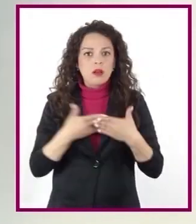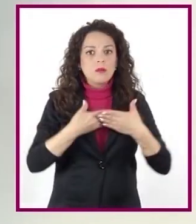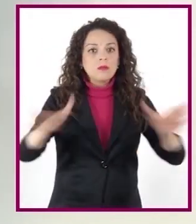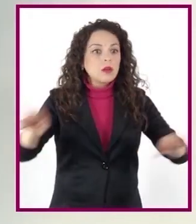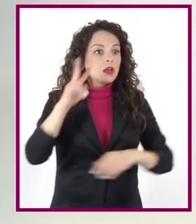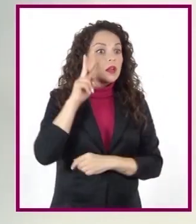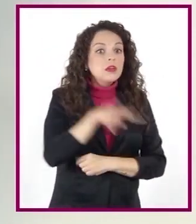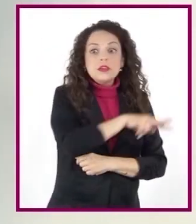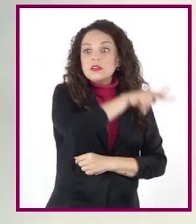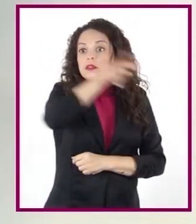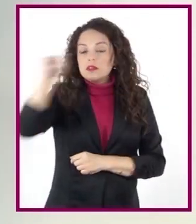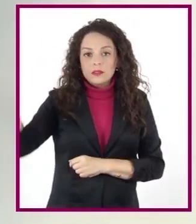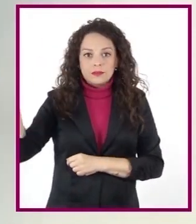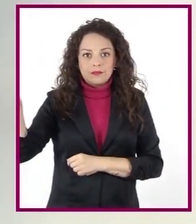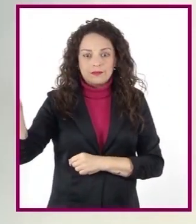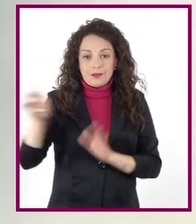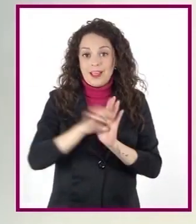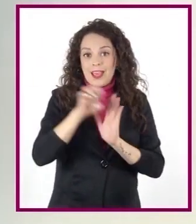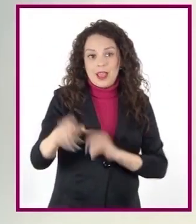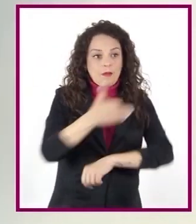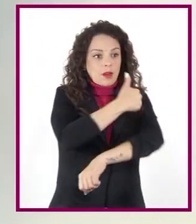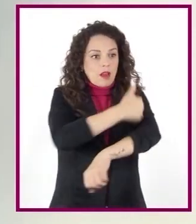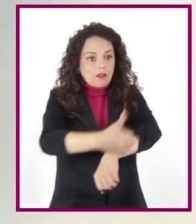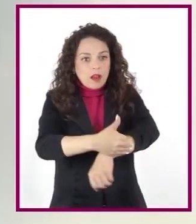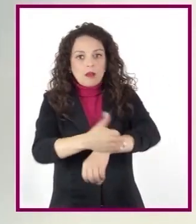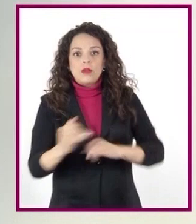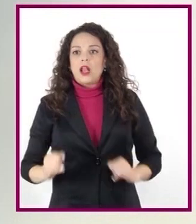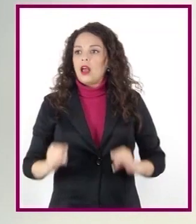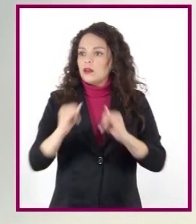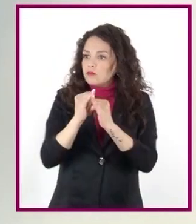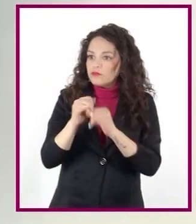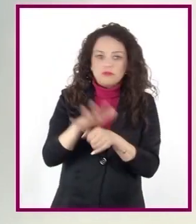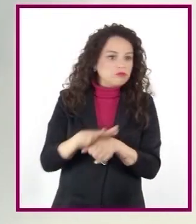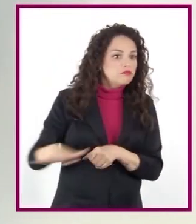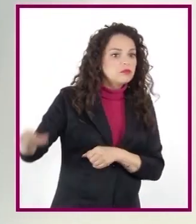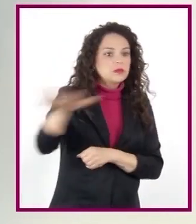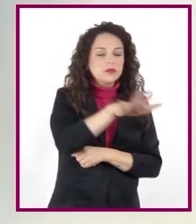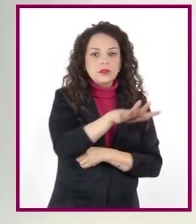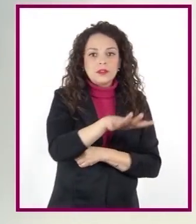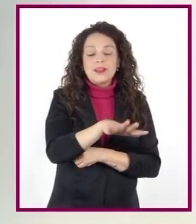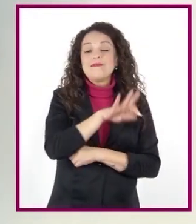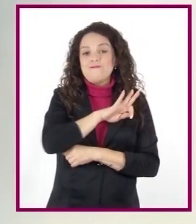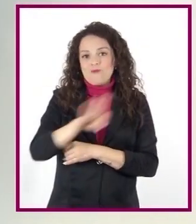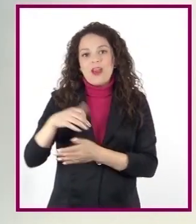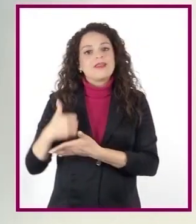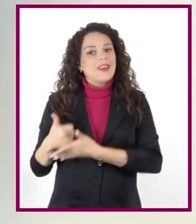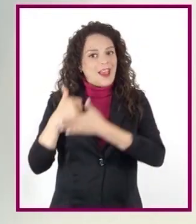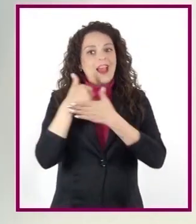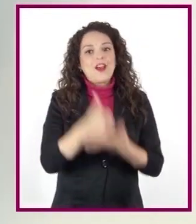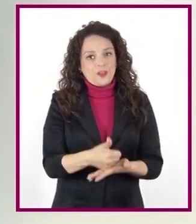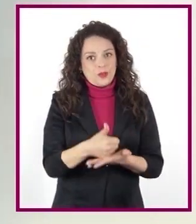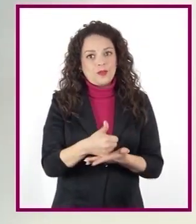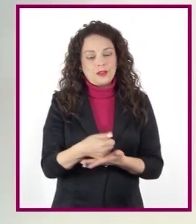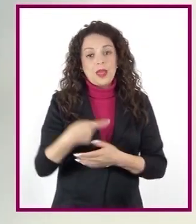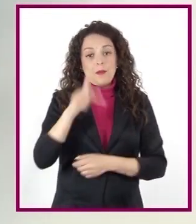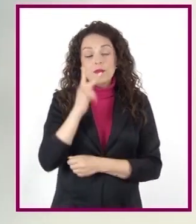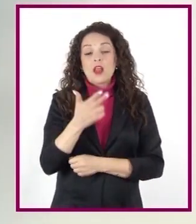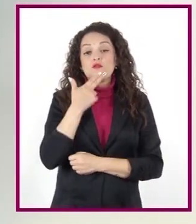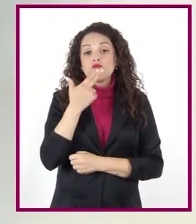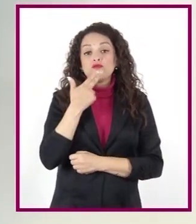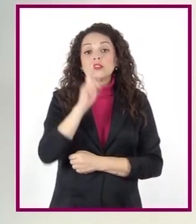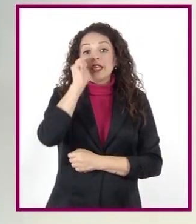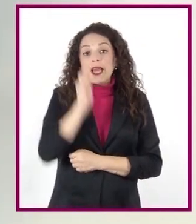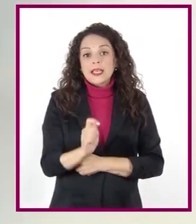el entorno y la familia y las instituciones pueden jugar a nuestro favor si hacemos uso de nuestra